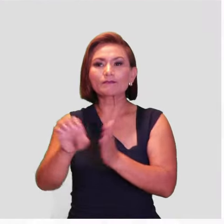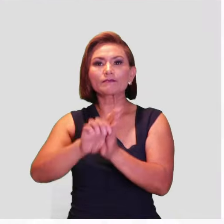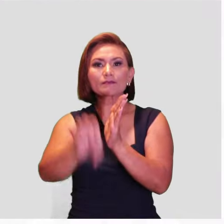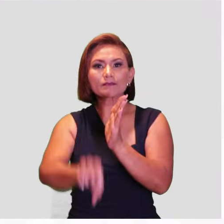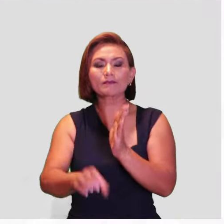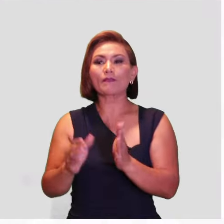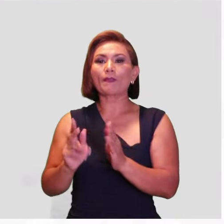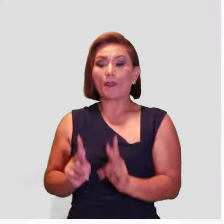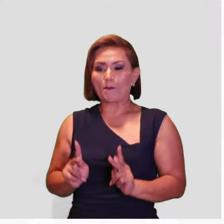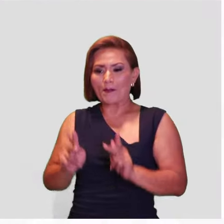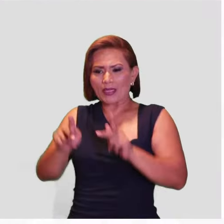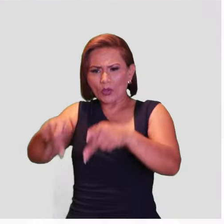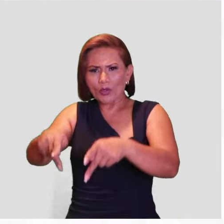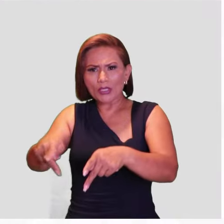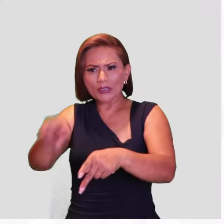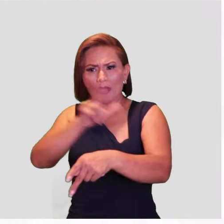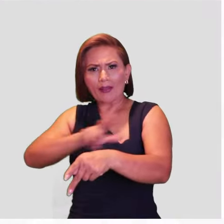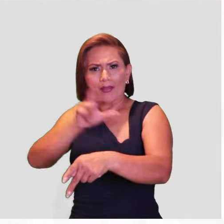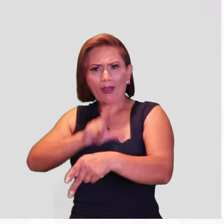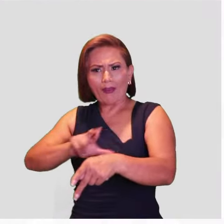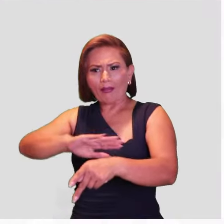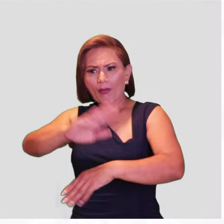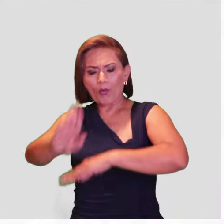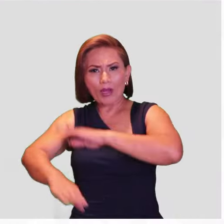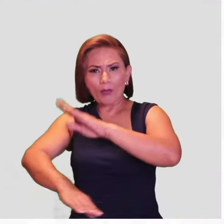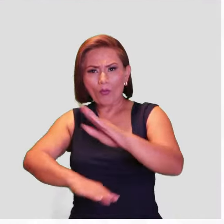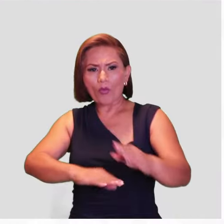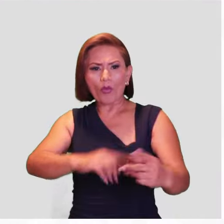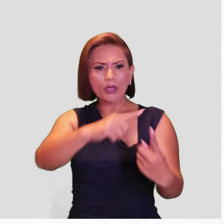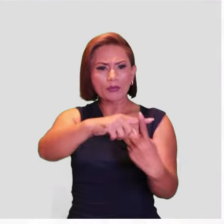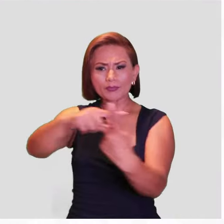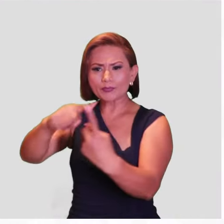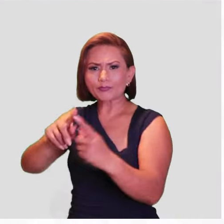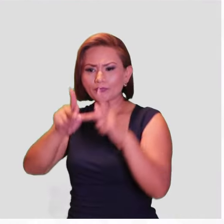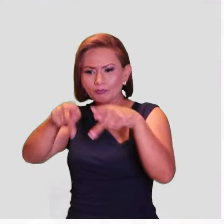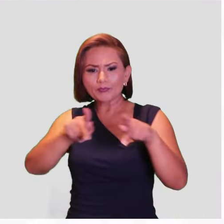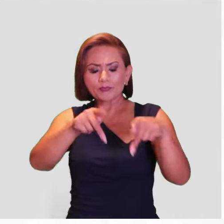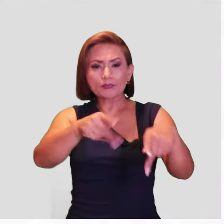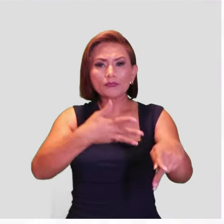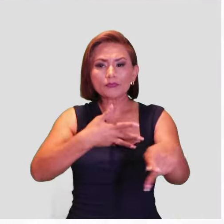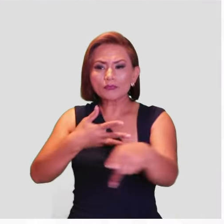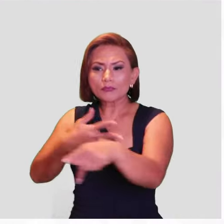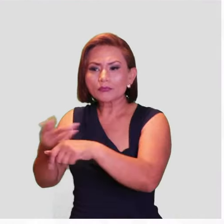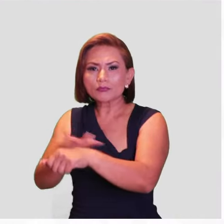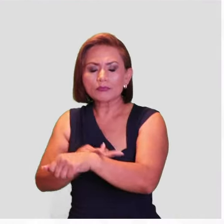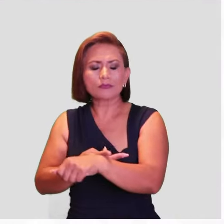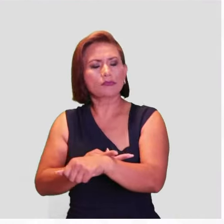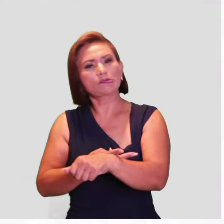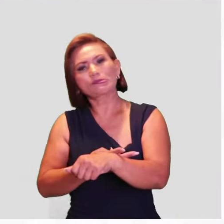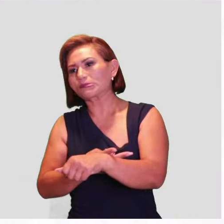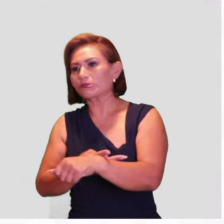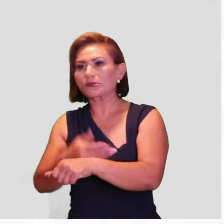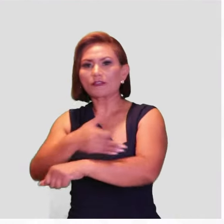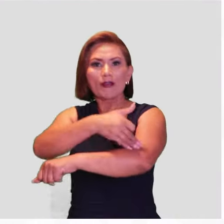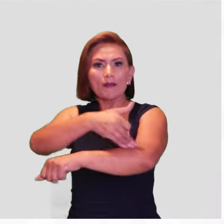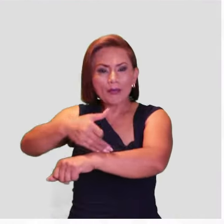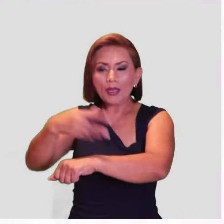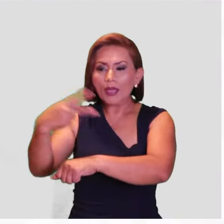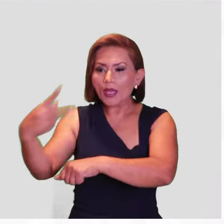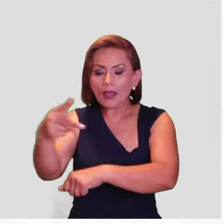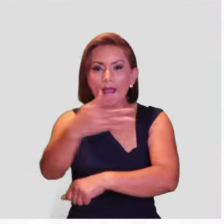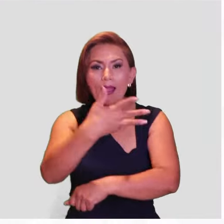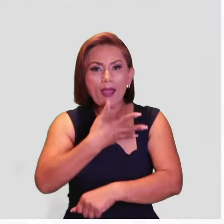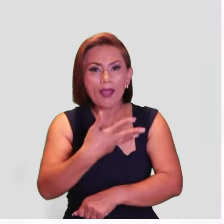nuestros panteones, ¿cuánta gente está ahorita que tiene algún familiar que